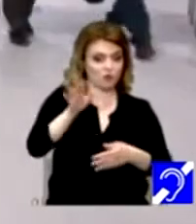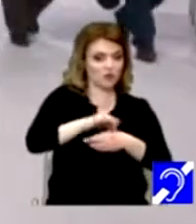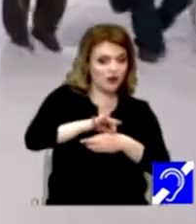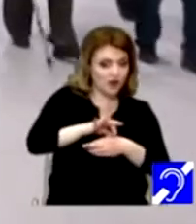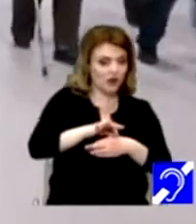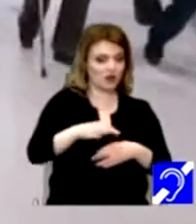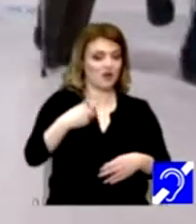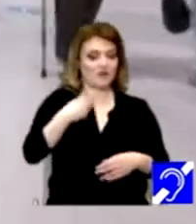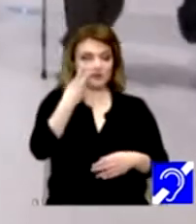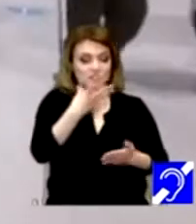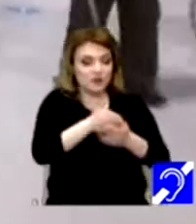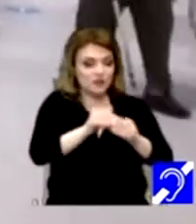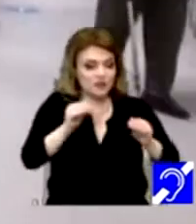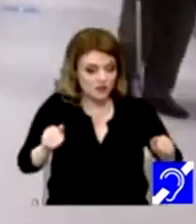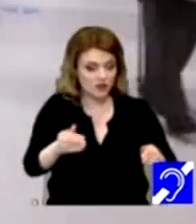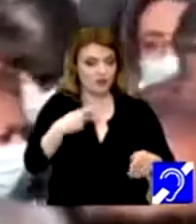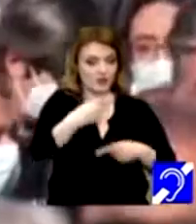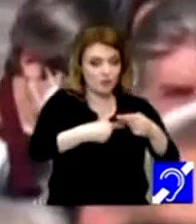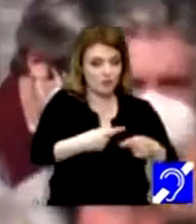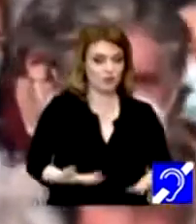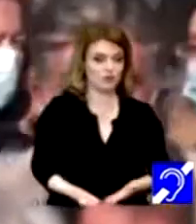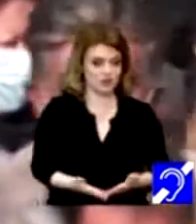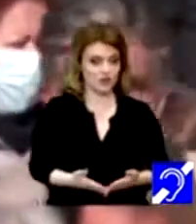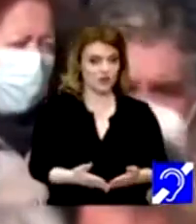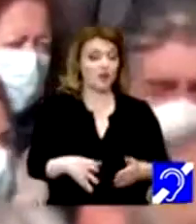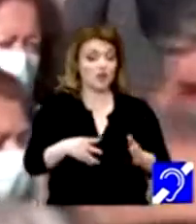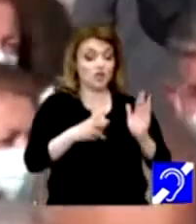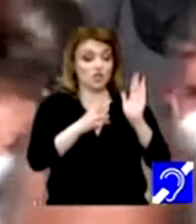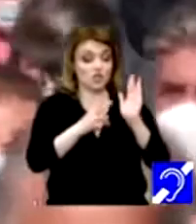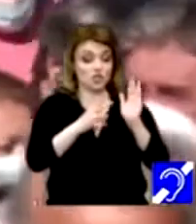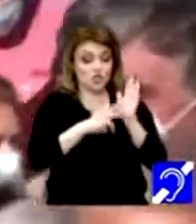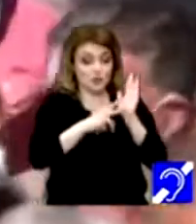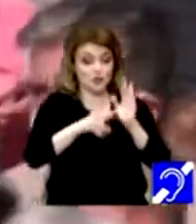nietos, pues empezar a vivir un poco más la vida normal. 7% din populația